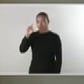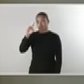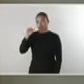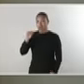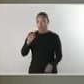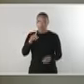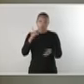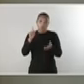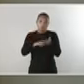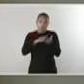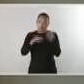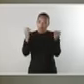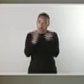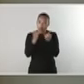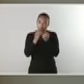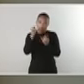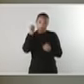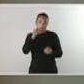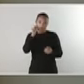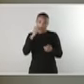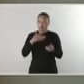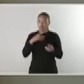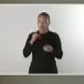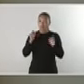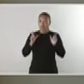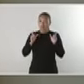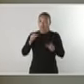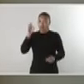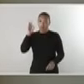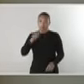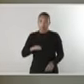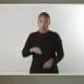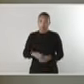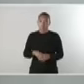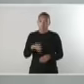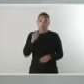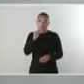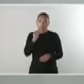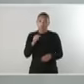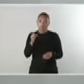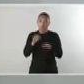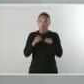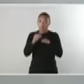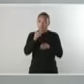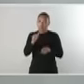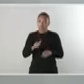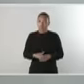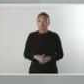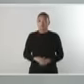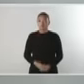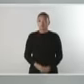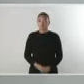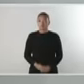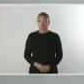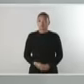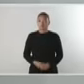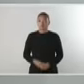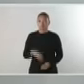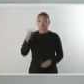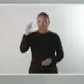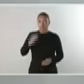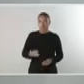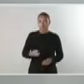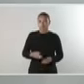desempleo y corrupción vota por Chavira para tener un Más felicidad pues hemos